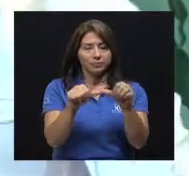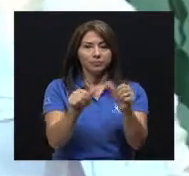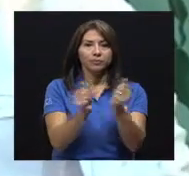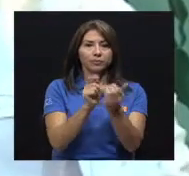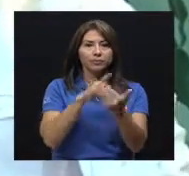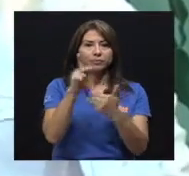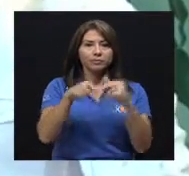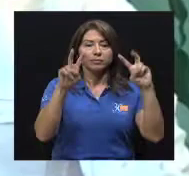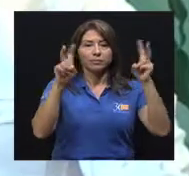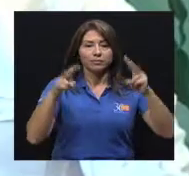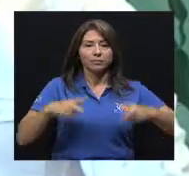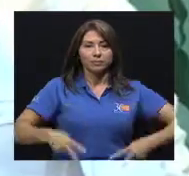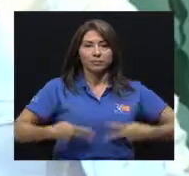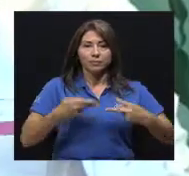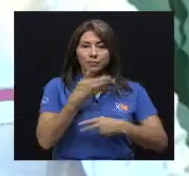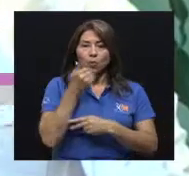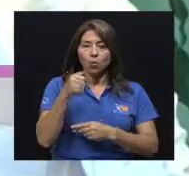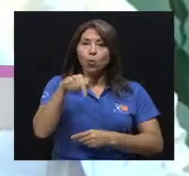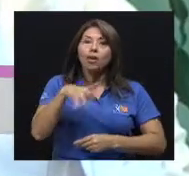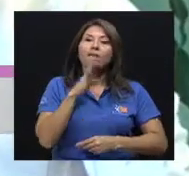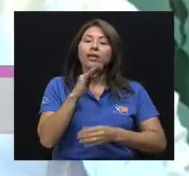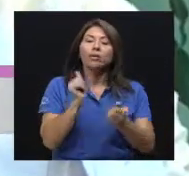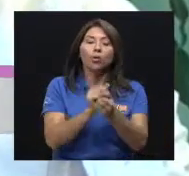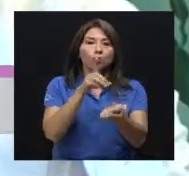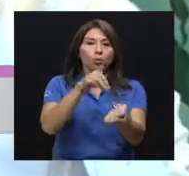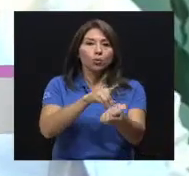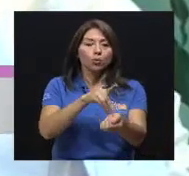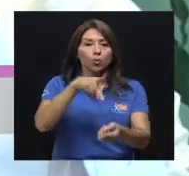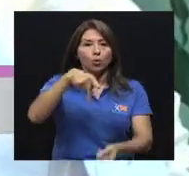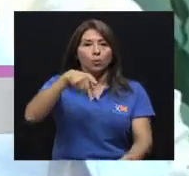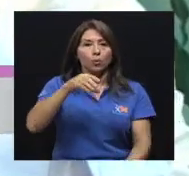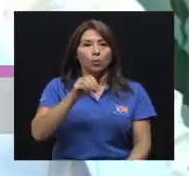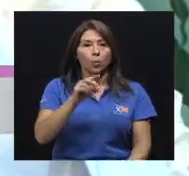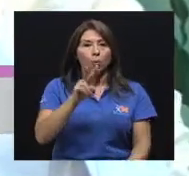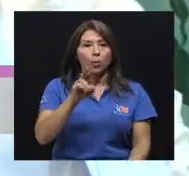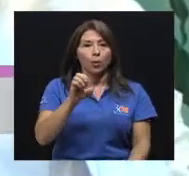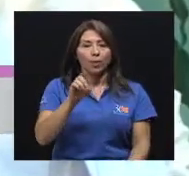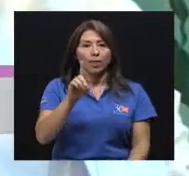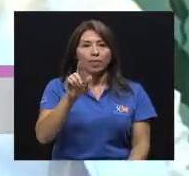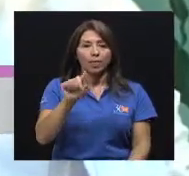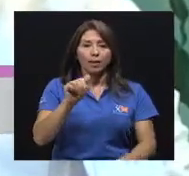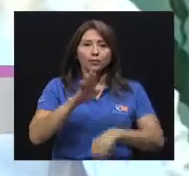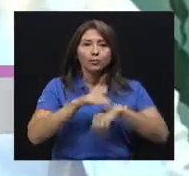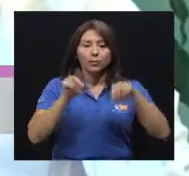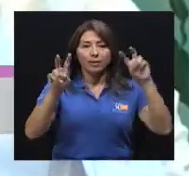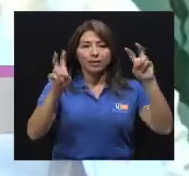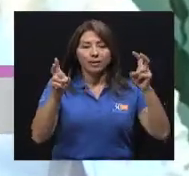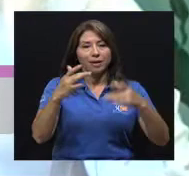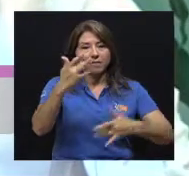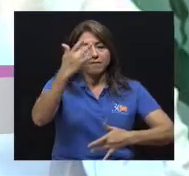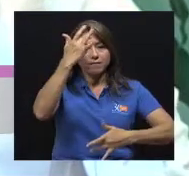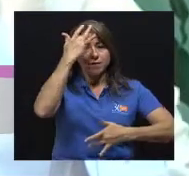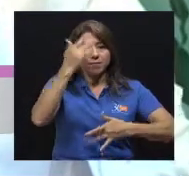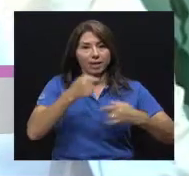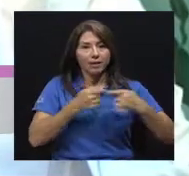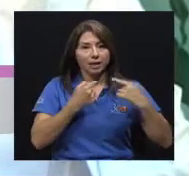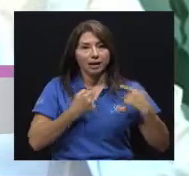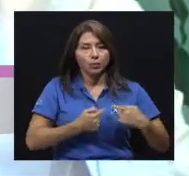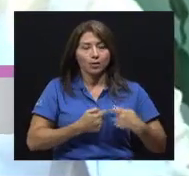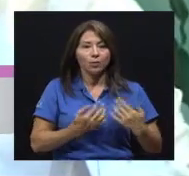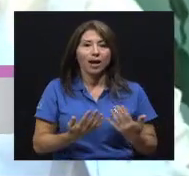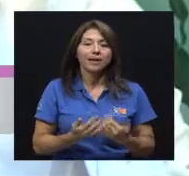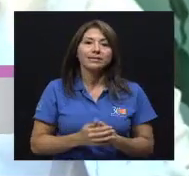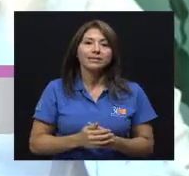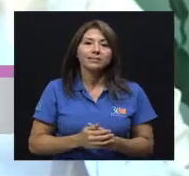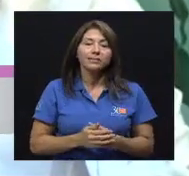Estamos de vuelta con su programa Vivir Mejor. Hoy estamos hablando con el doctor Poveda acerca del tema de las